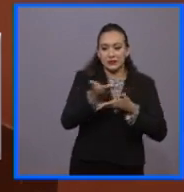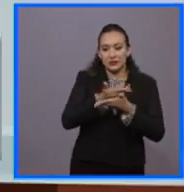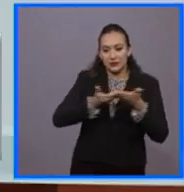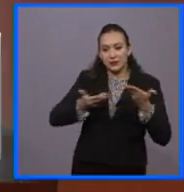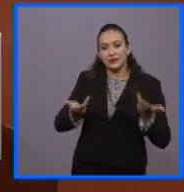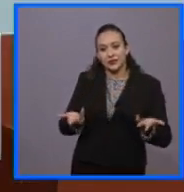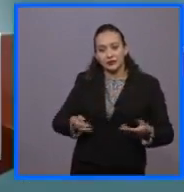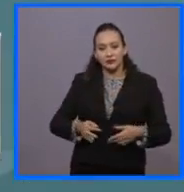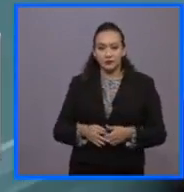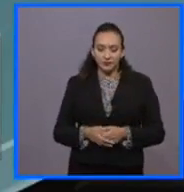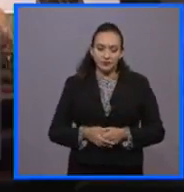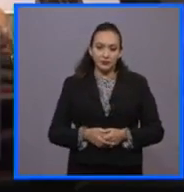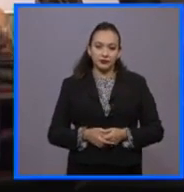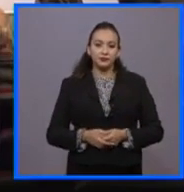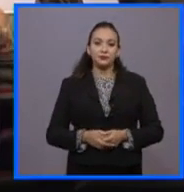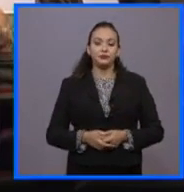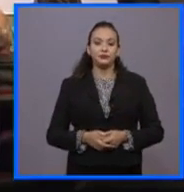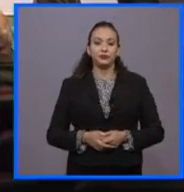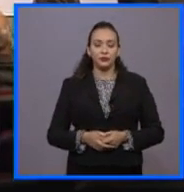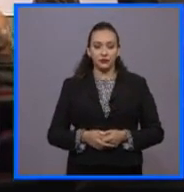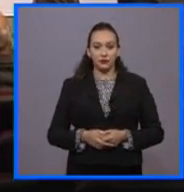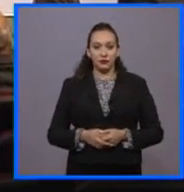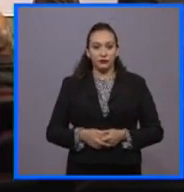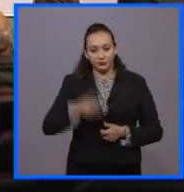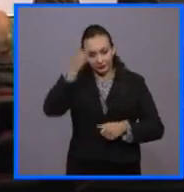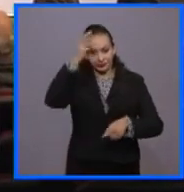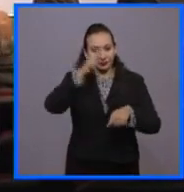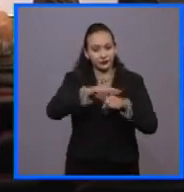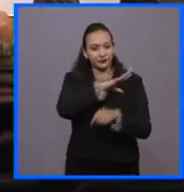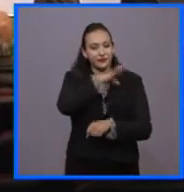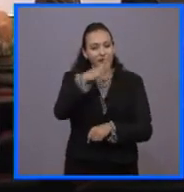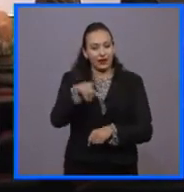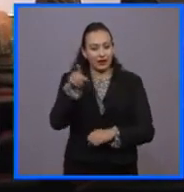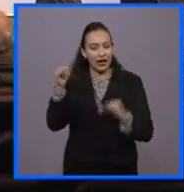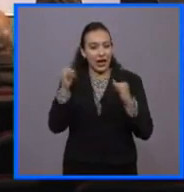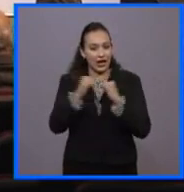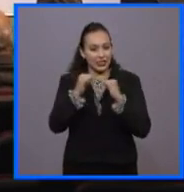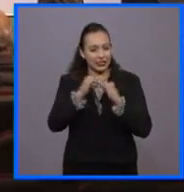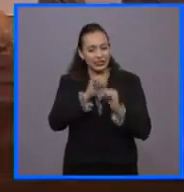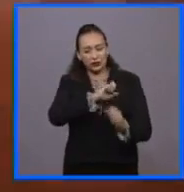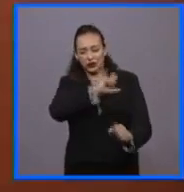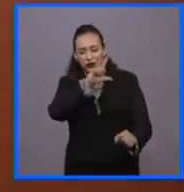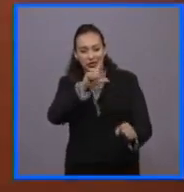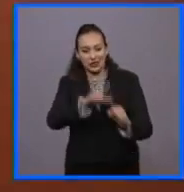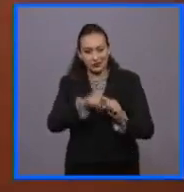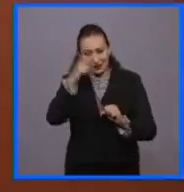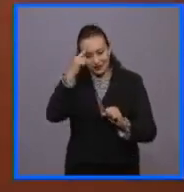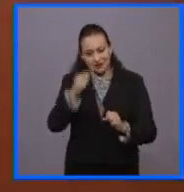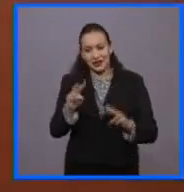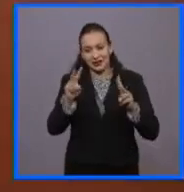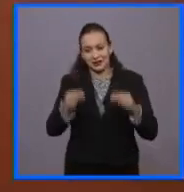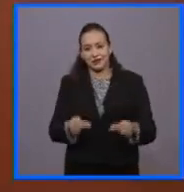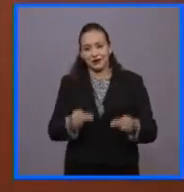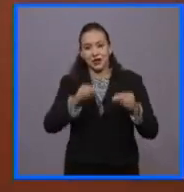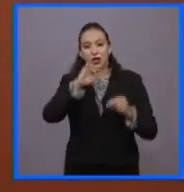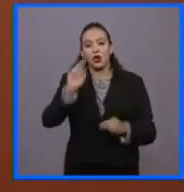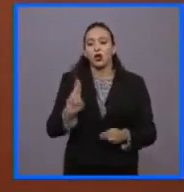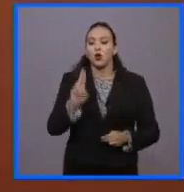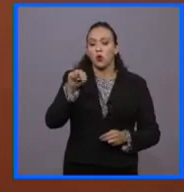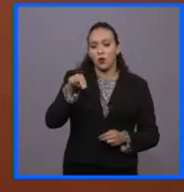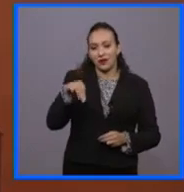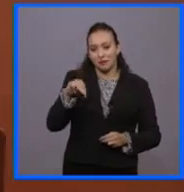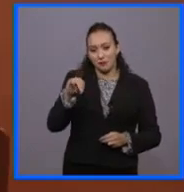realidad. El director general del Instituto Federal de Especialistas en Concursos Mercantiles, Juan Manuel Vega